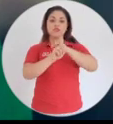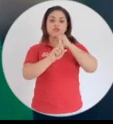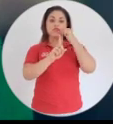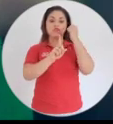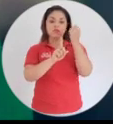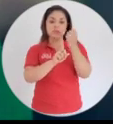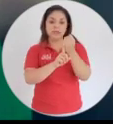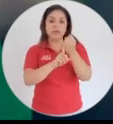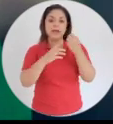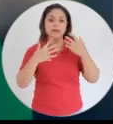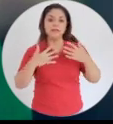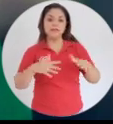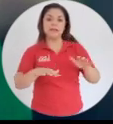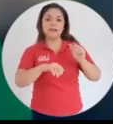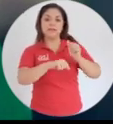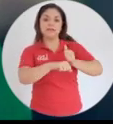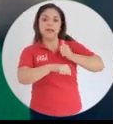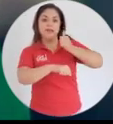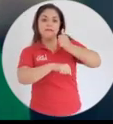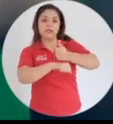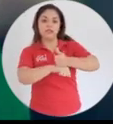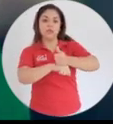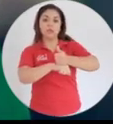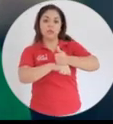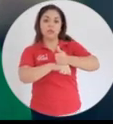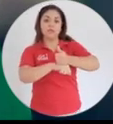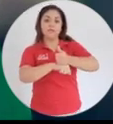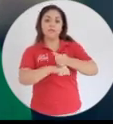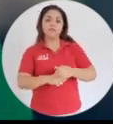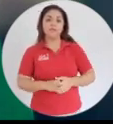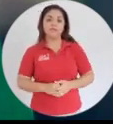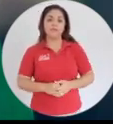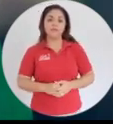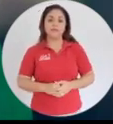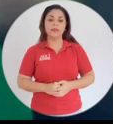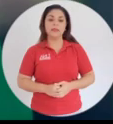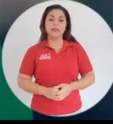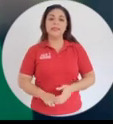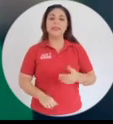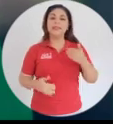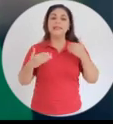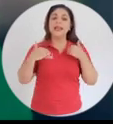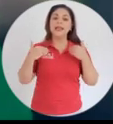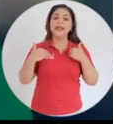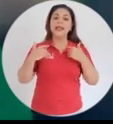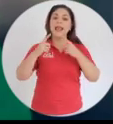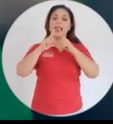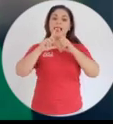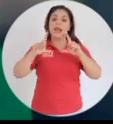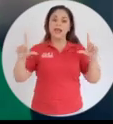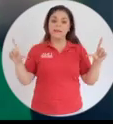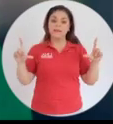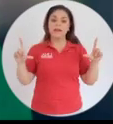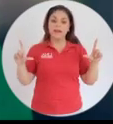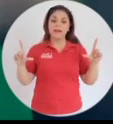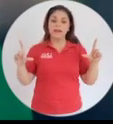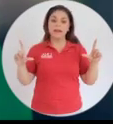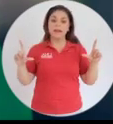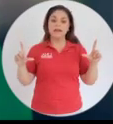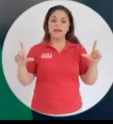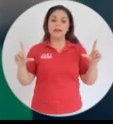la sociedad de libre mercado se ha establecido plenamente y al dejar totalmente libre